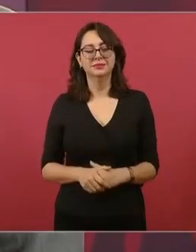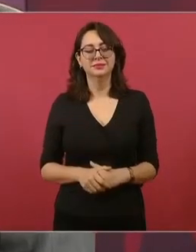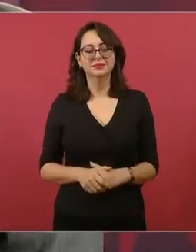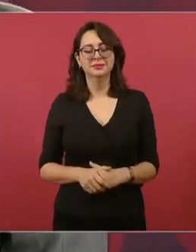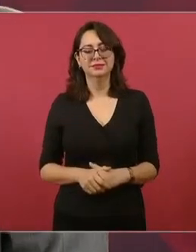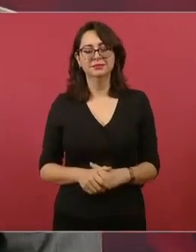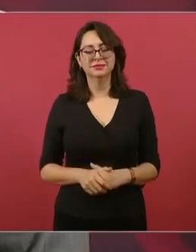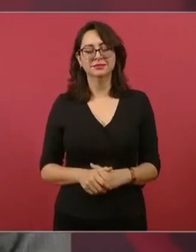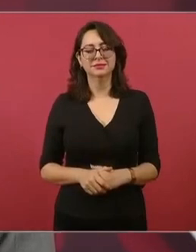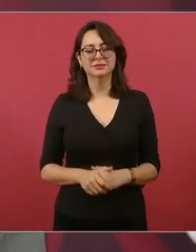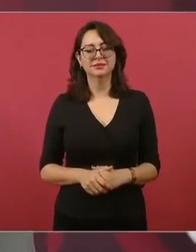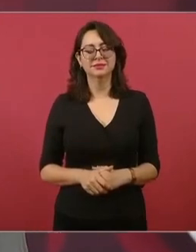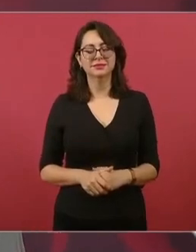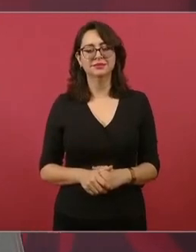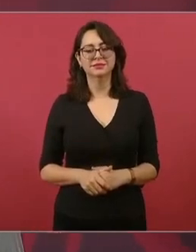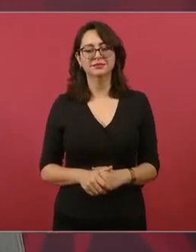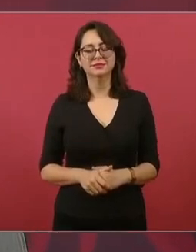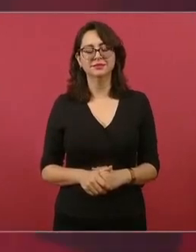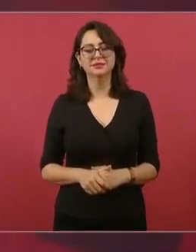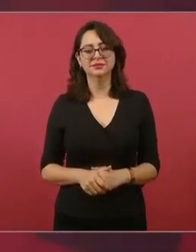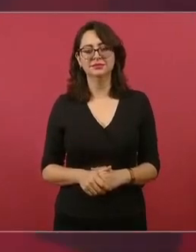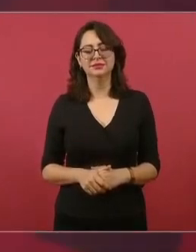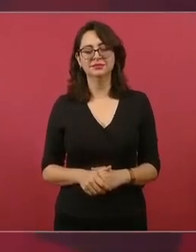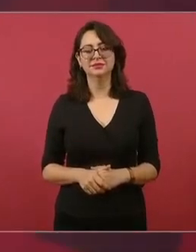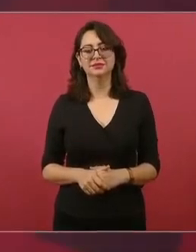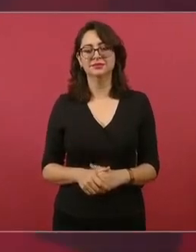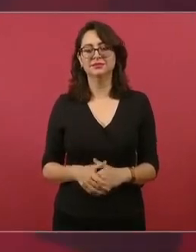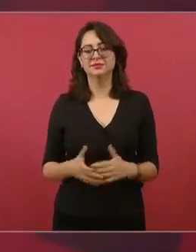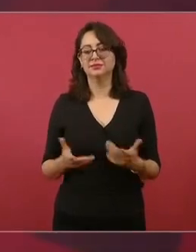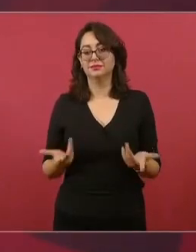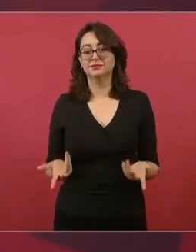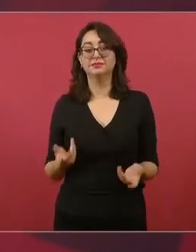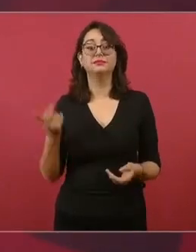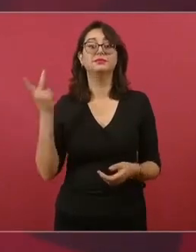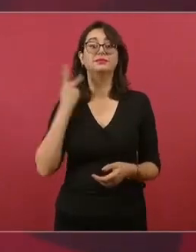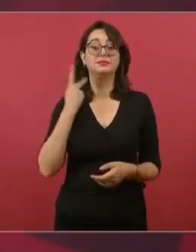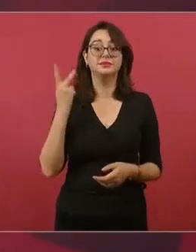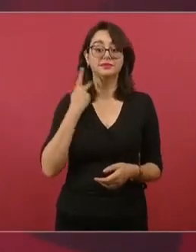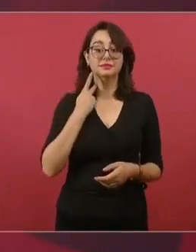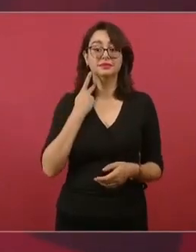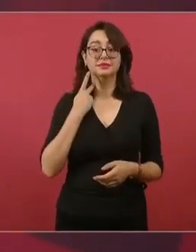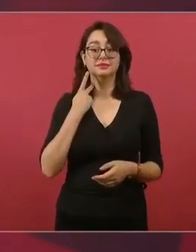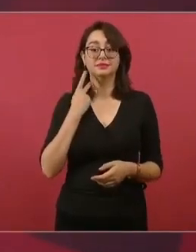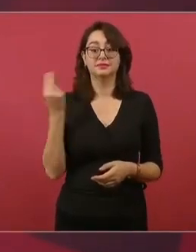La política, decía Maquiavelo, es virtud, pero también fortuna,